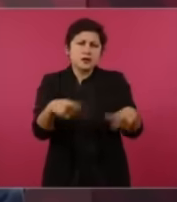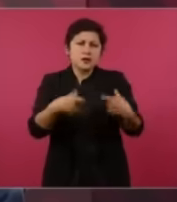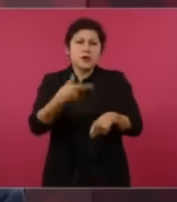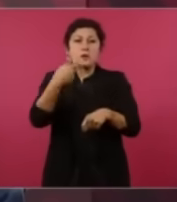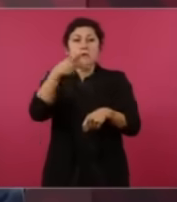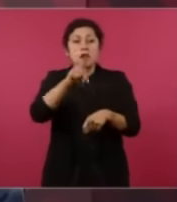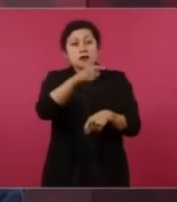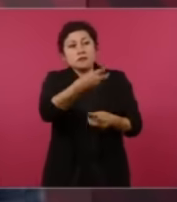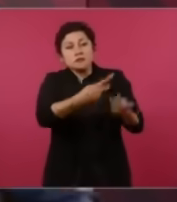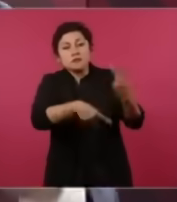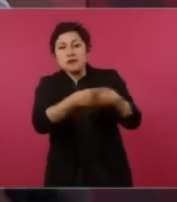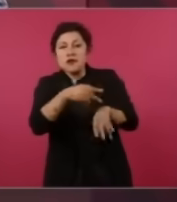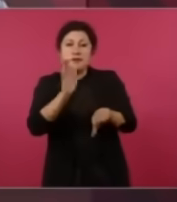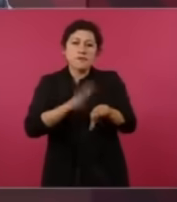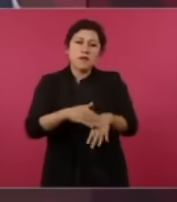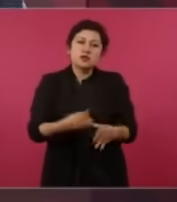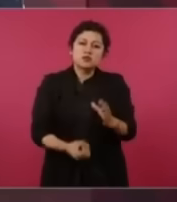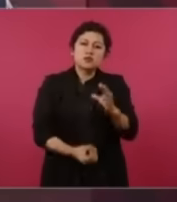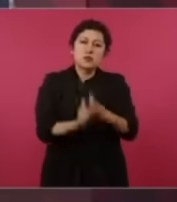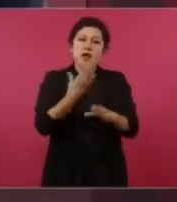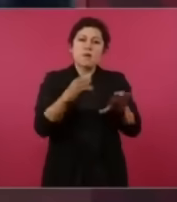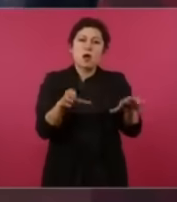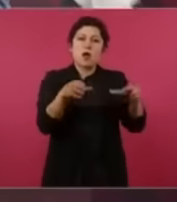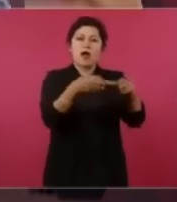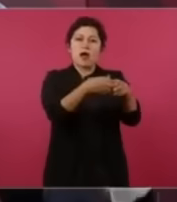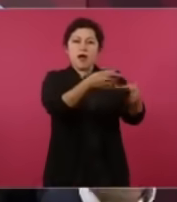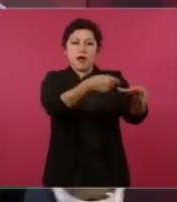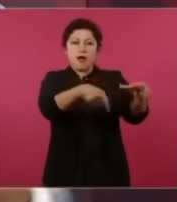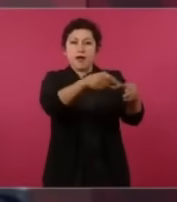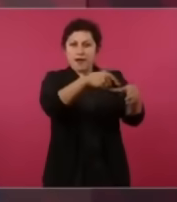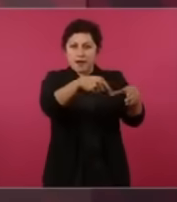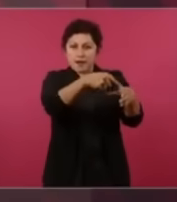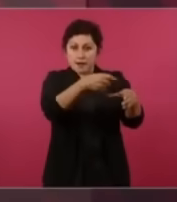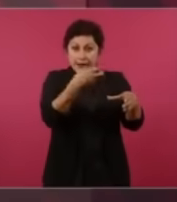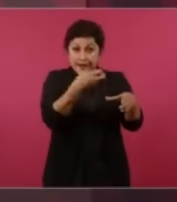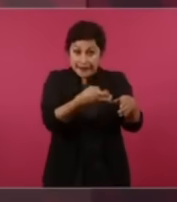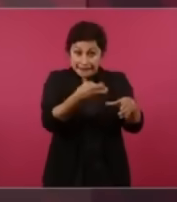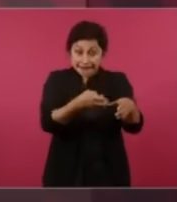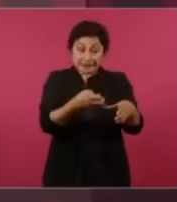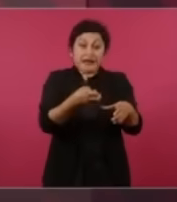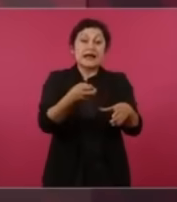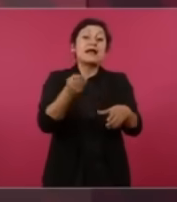compacto, es una nueva oligarquía que creó Salinas,